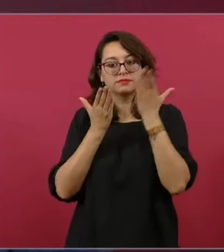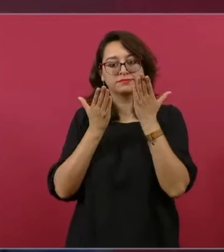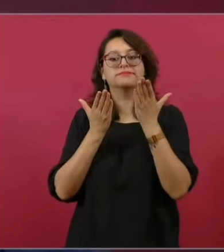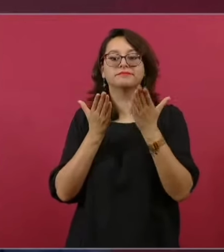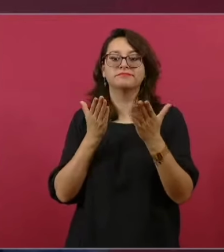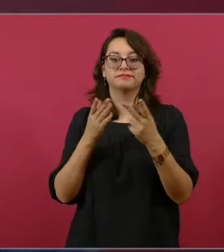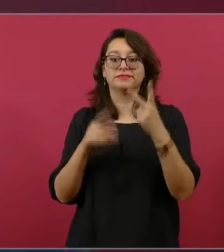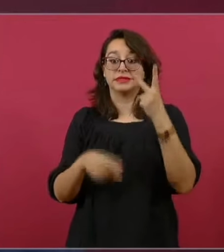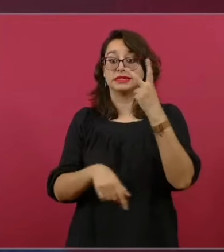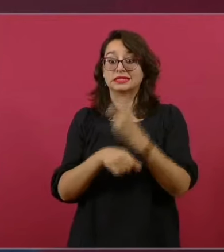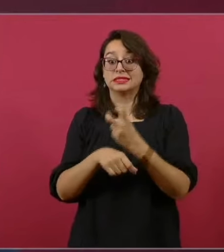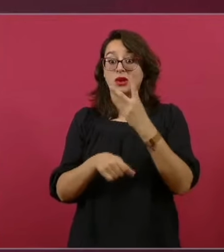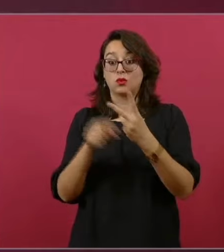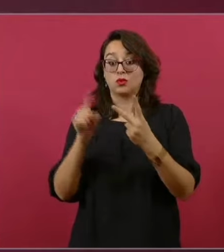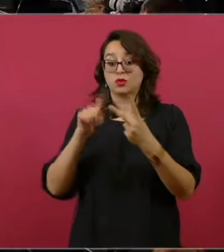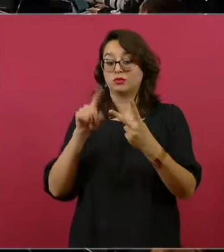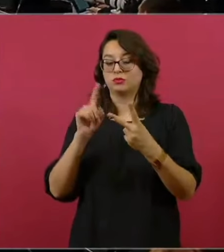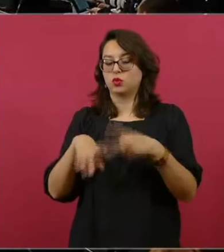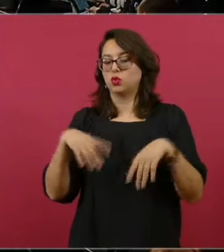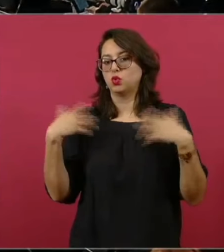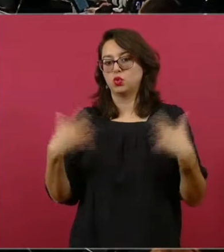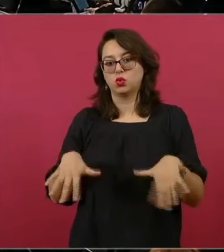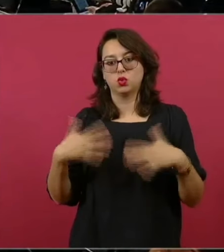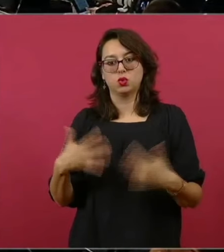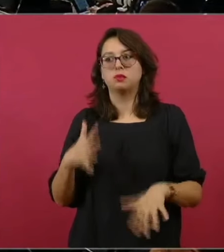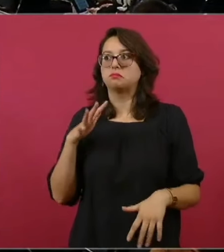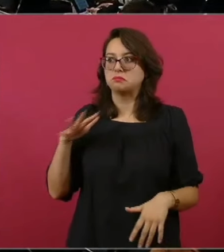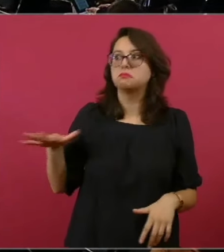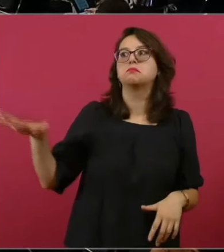Y es muy bueno